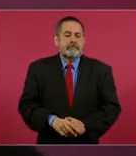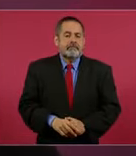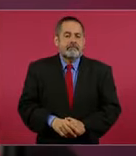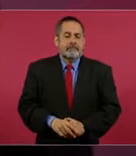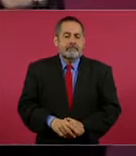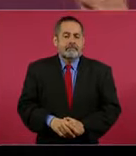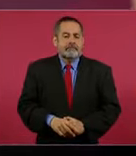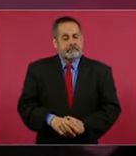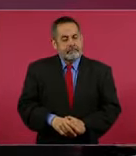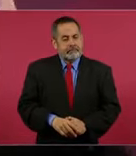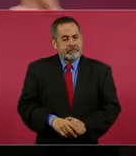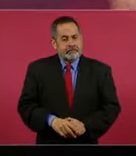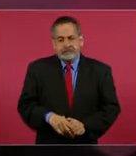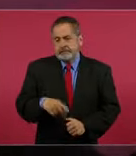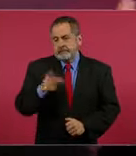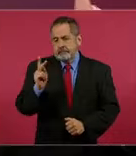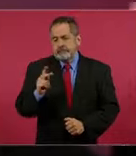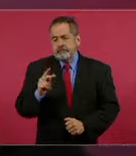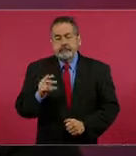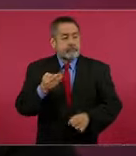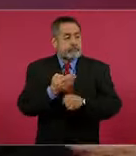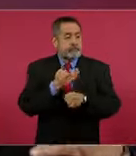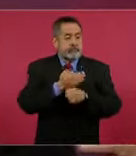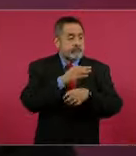Pero estaba viendo en los medios, ¿no?